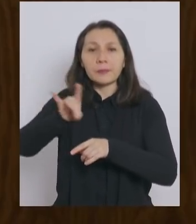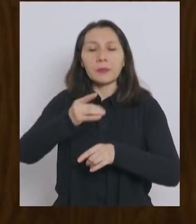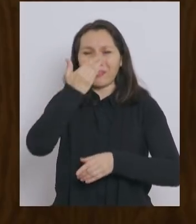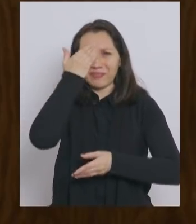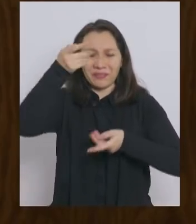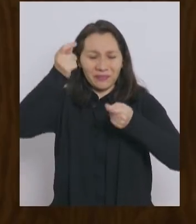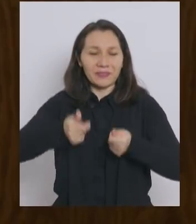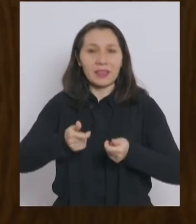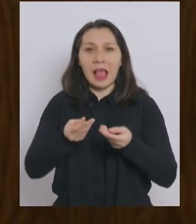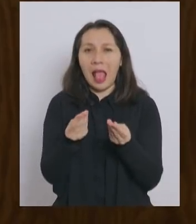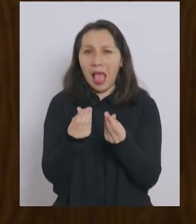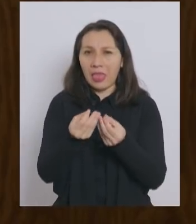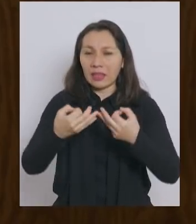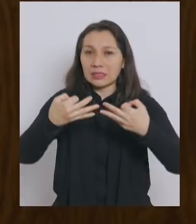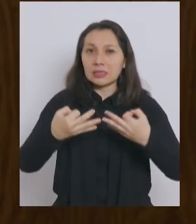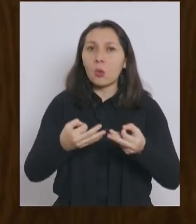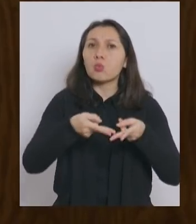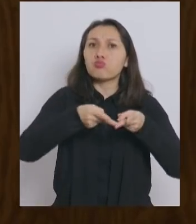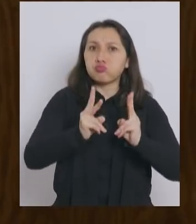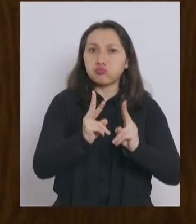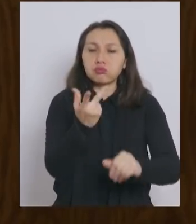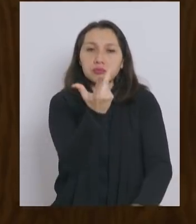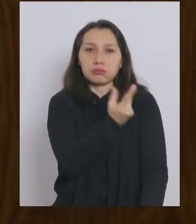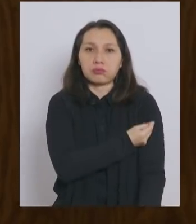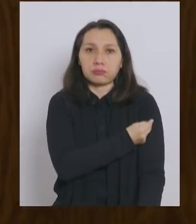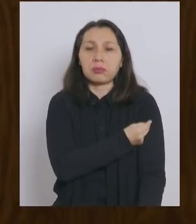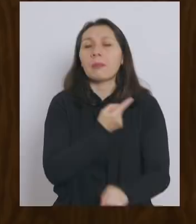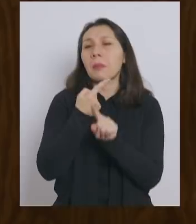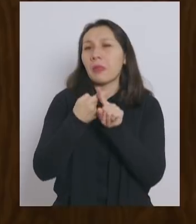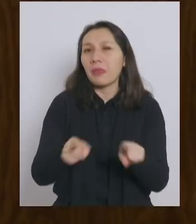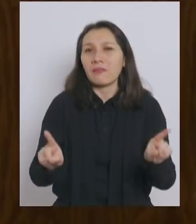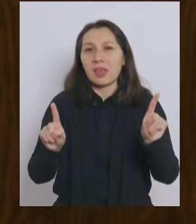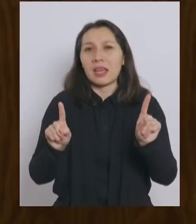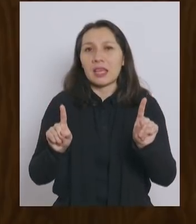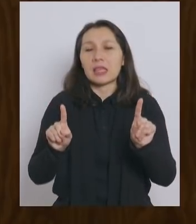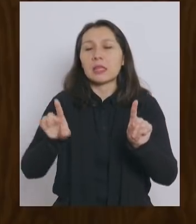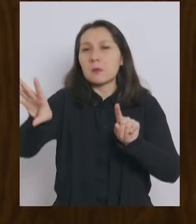de seguridad y eficacia de las vacunas de distintas